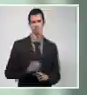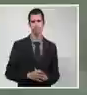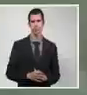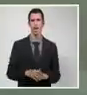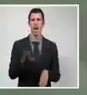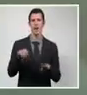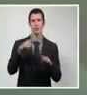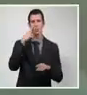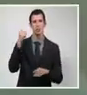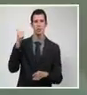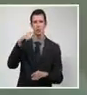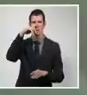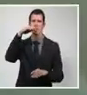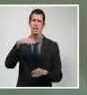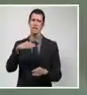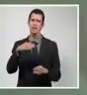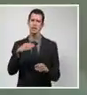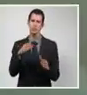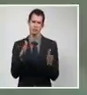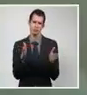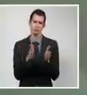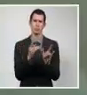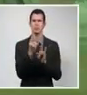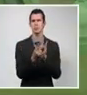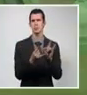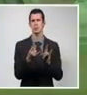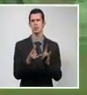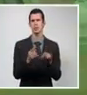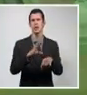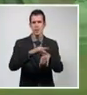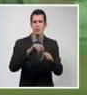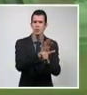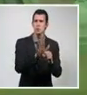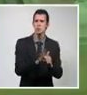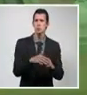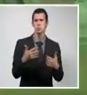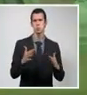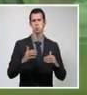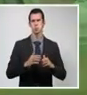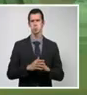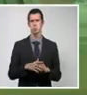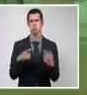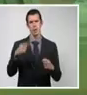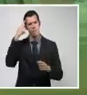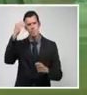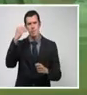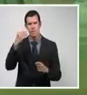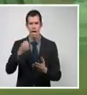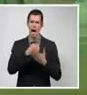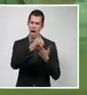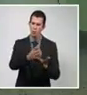como estas, debemos entender que se trata de salvar vidas. Talía González, Sistema Informativo.